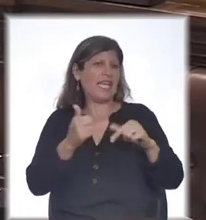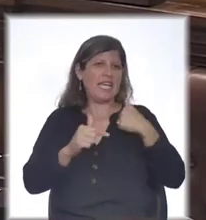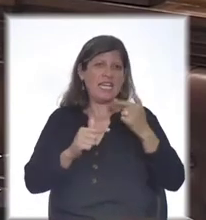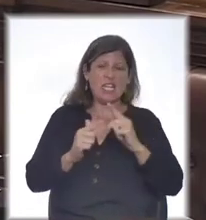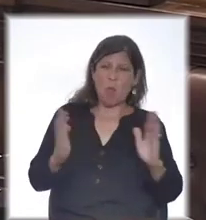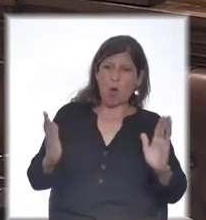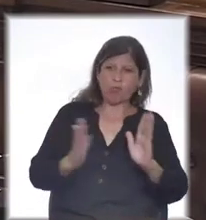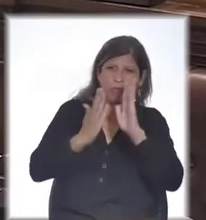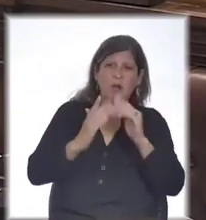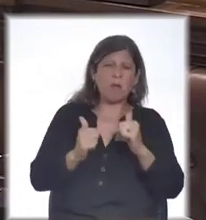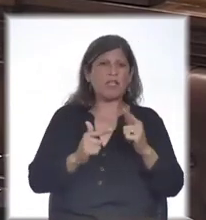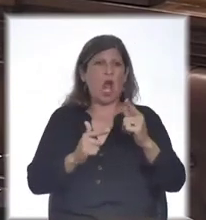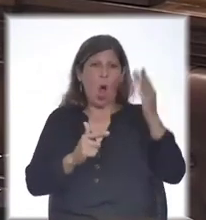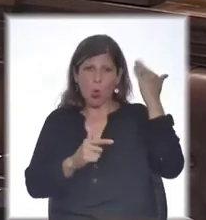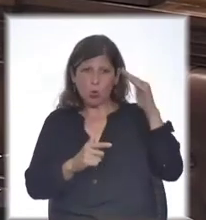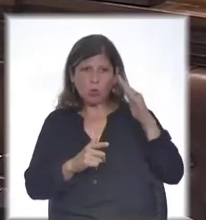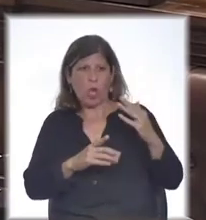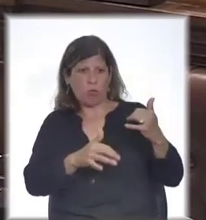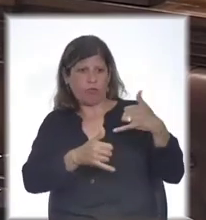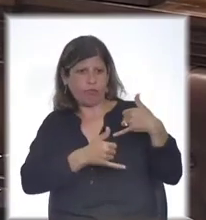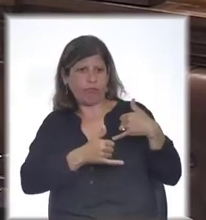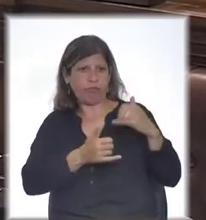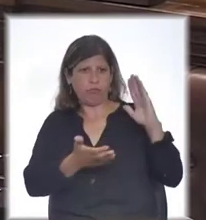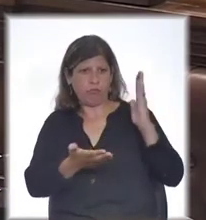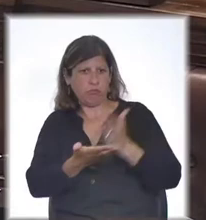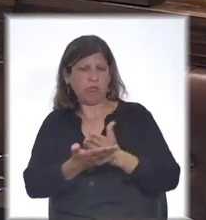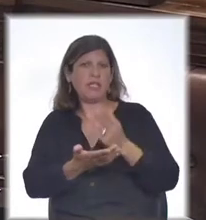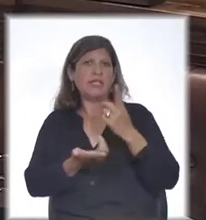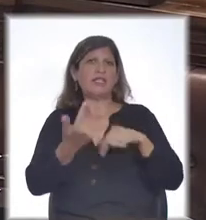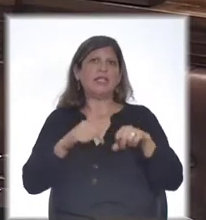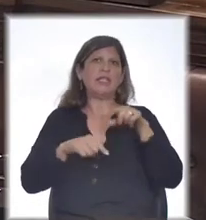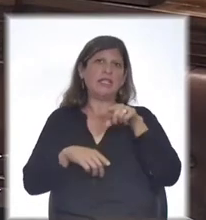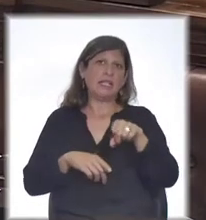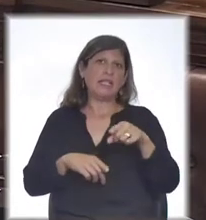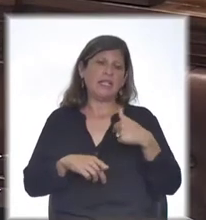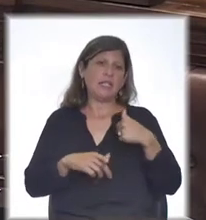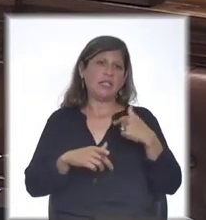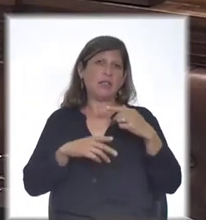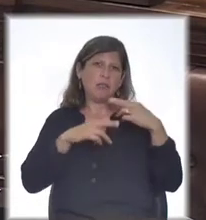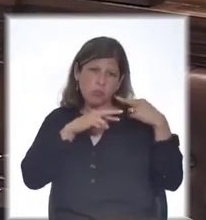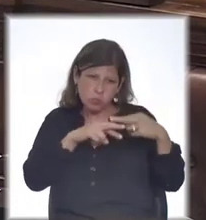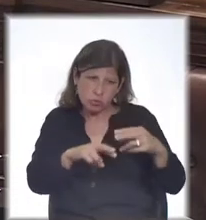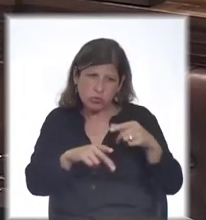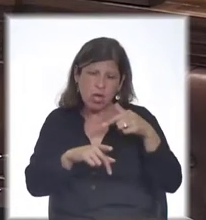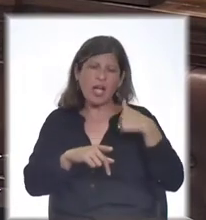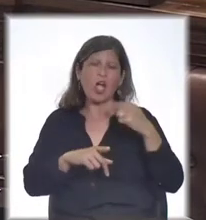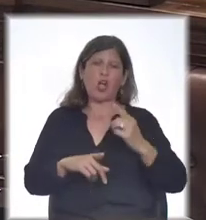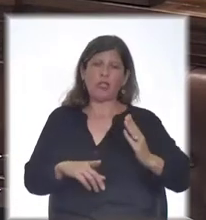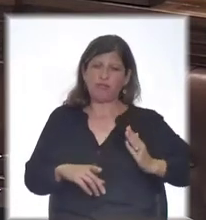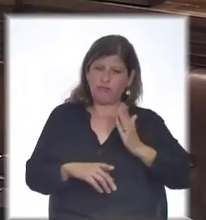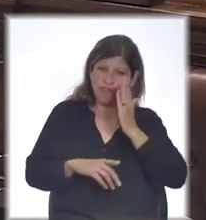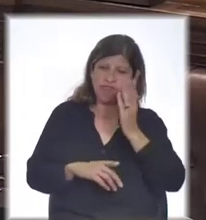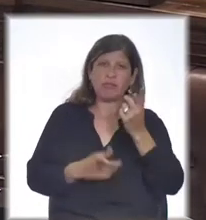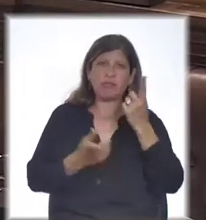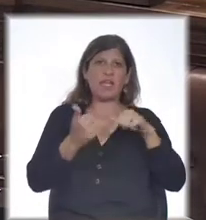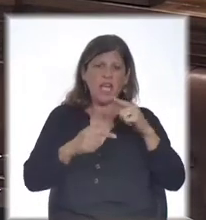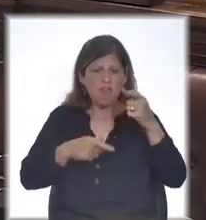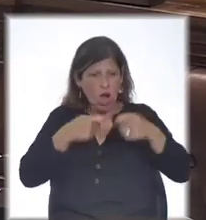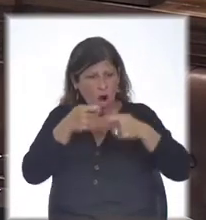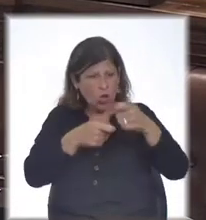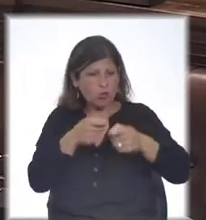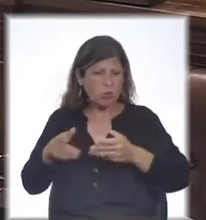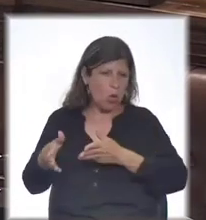al autoritarismo y sus laderos o rinocerontes, sustentado en ese coraje cívico, que fue construyendo un